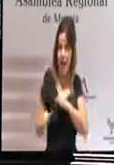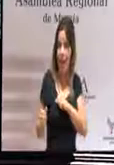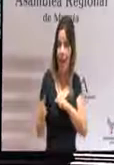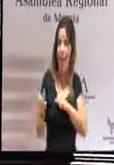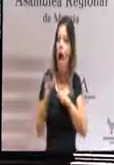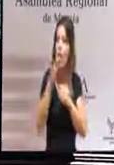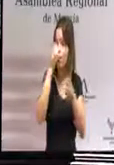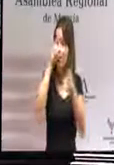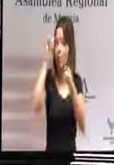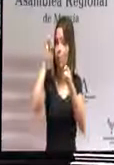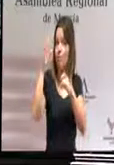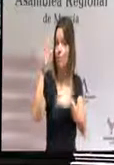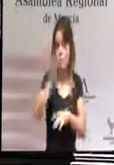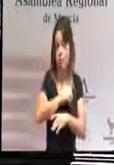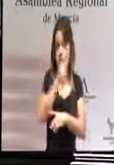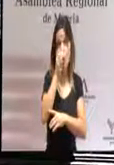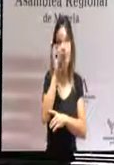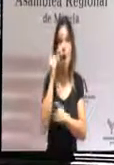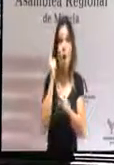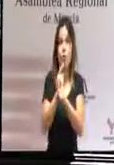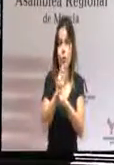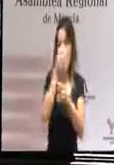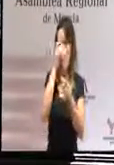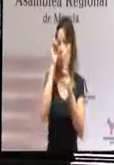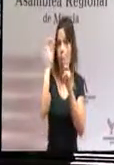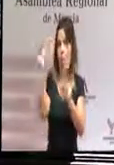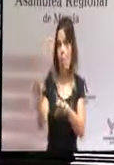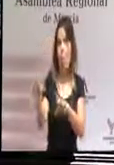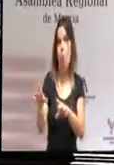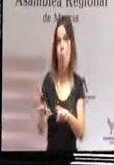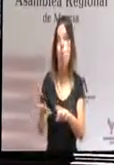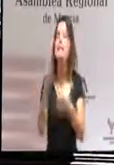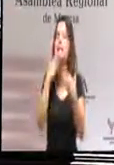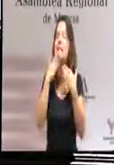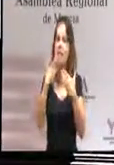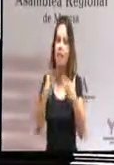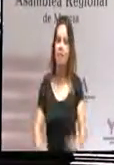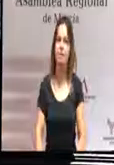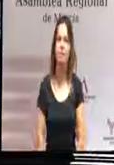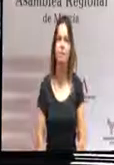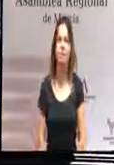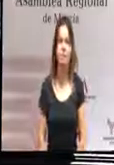pelota, señorías de la oposición, está en su tejado. Muchas gracias.